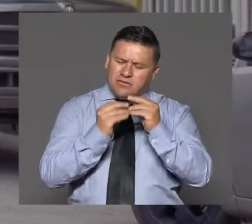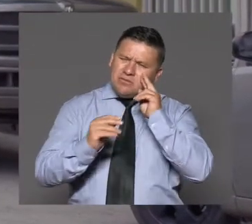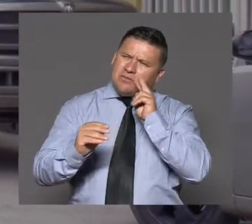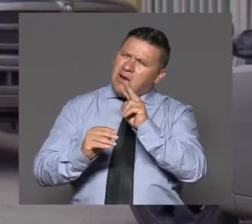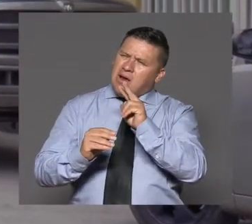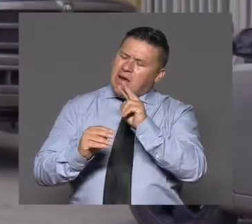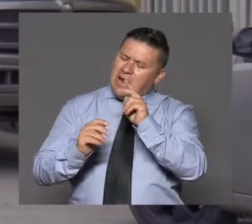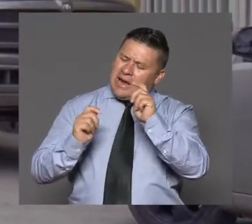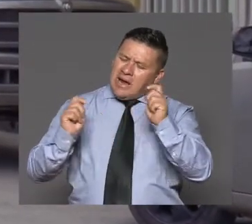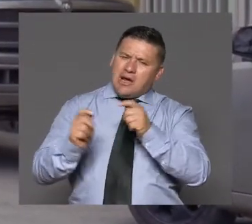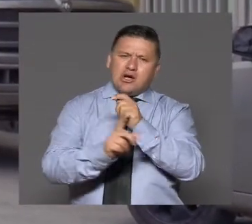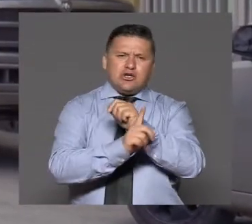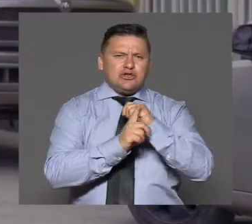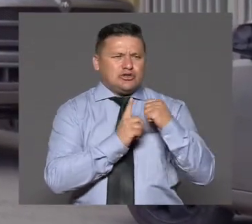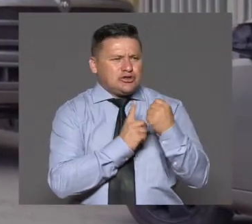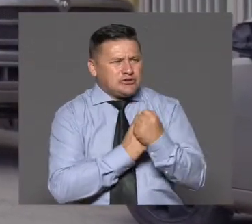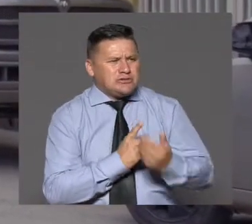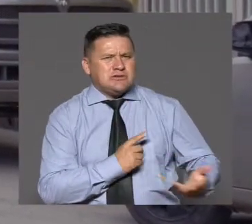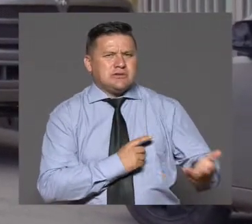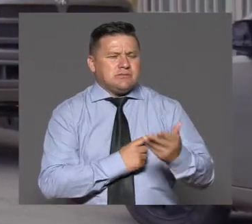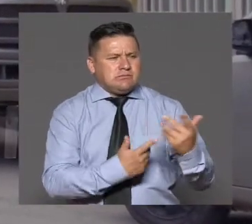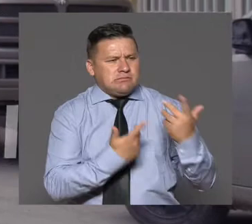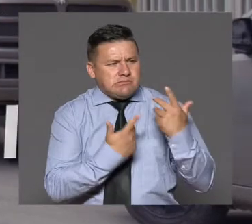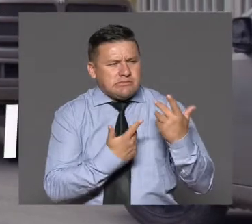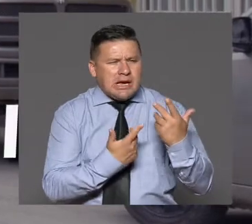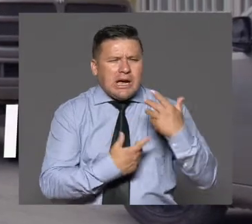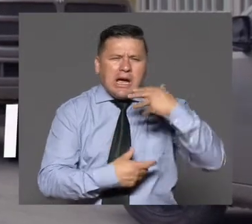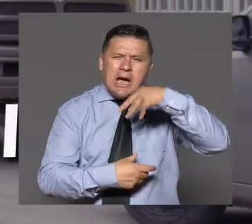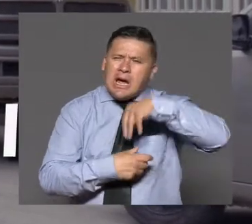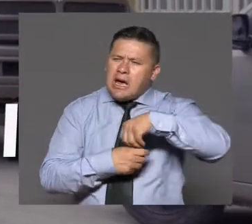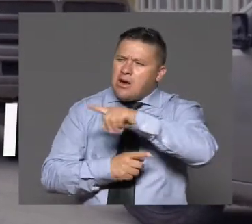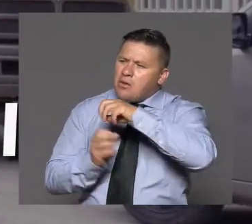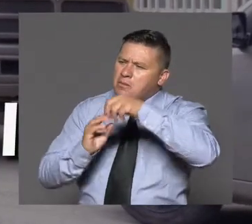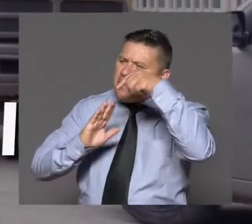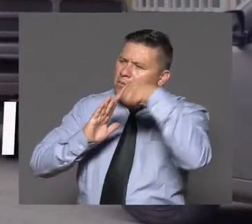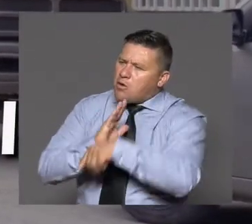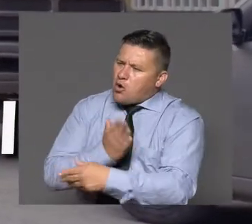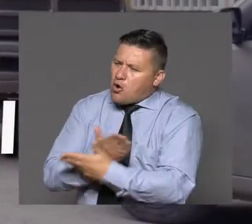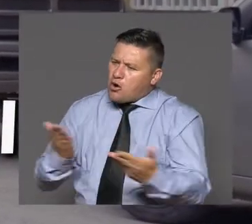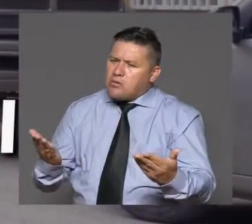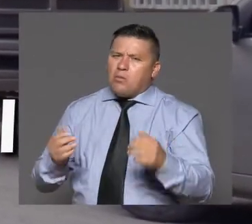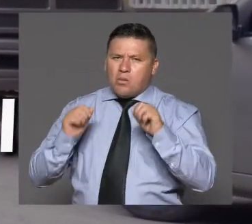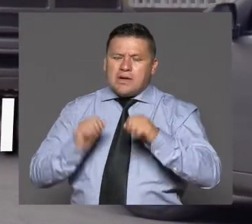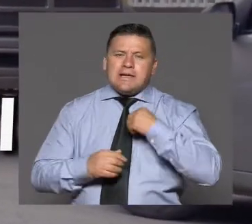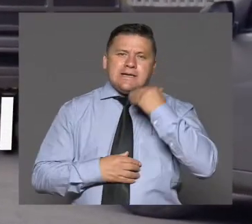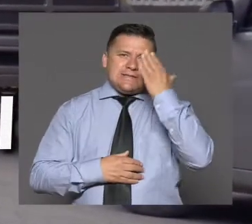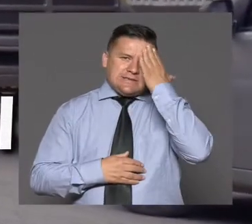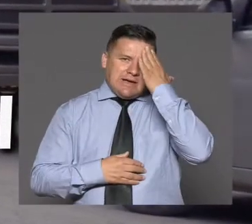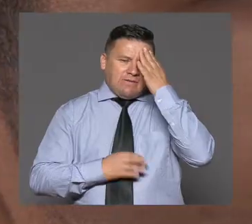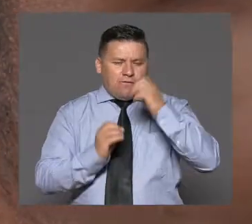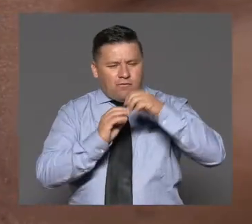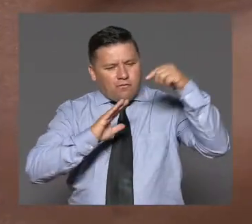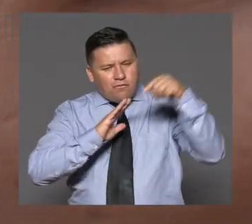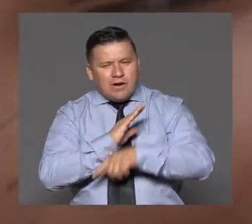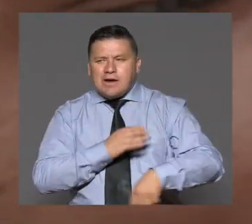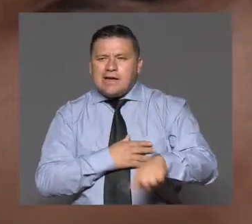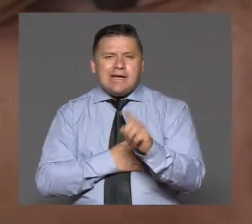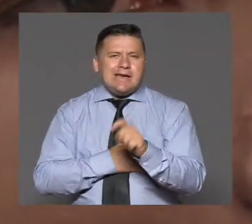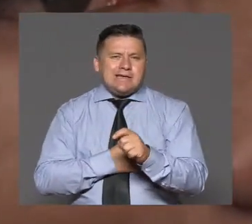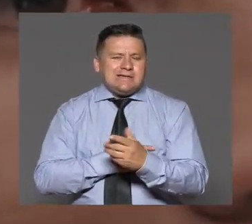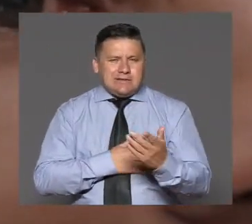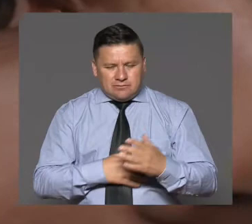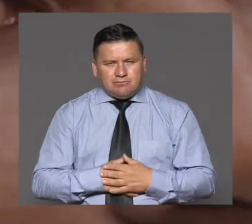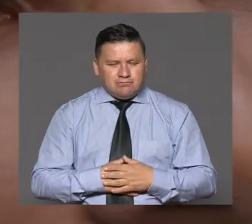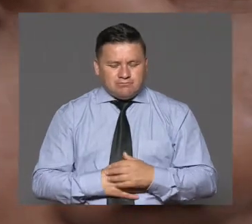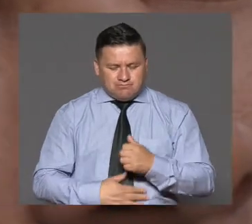las cosas. La sociedad me ha enseñado también a profundizar más para poder saber más a fondo sus necesidades,